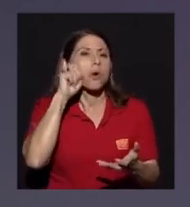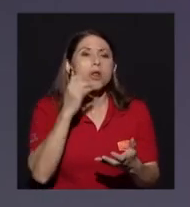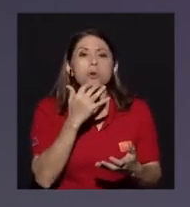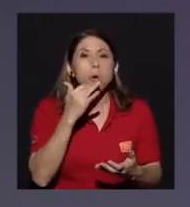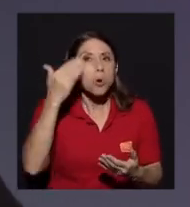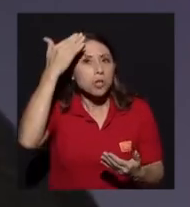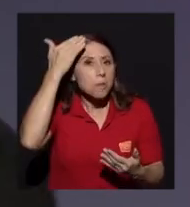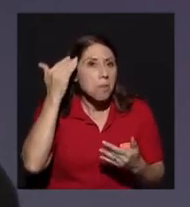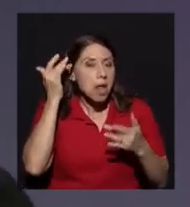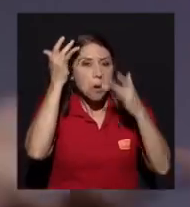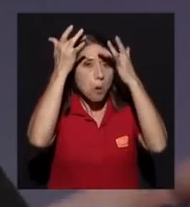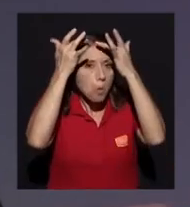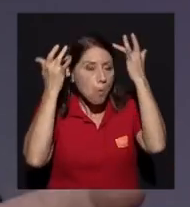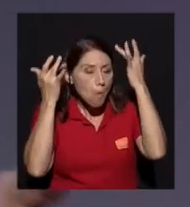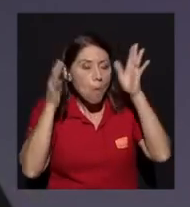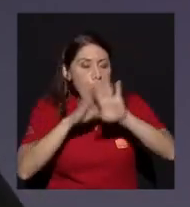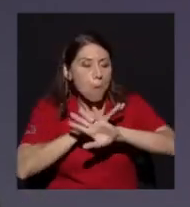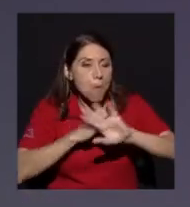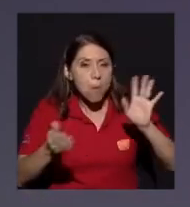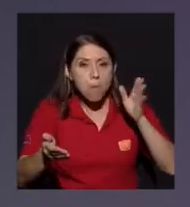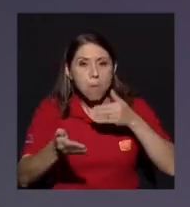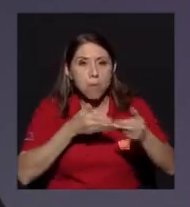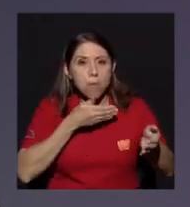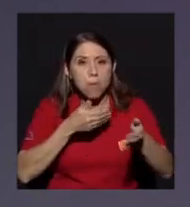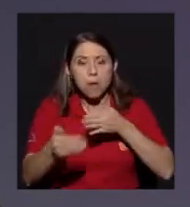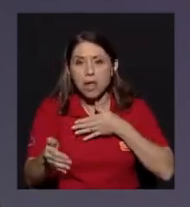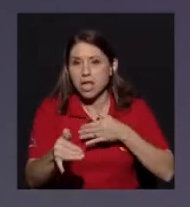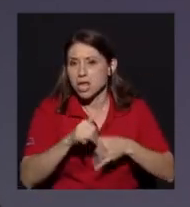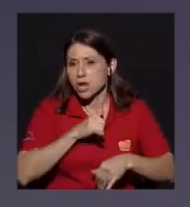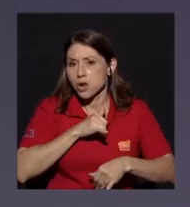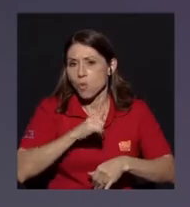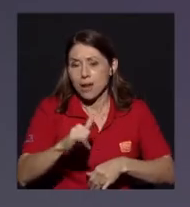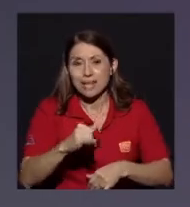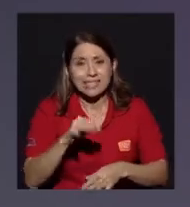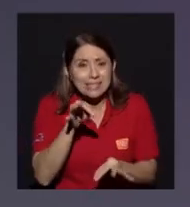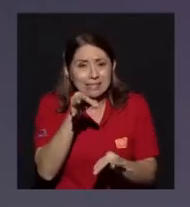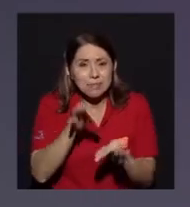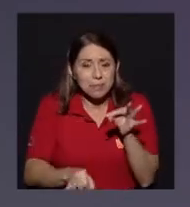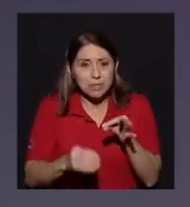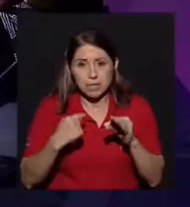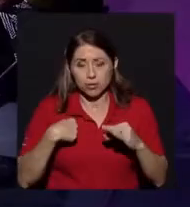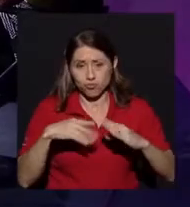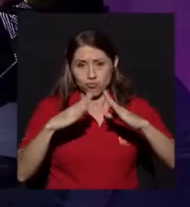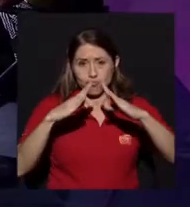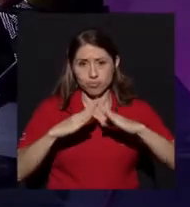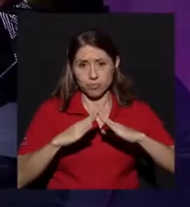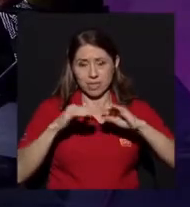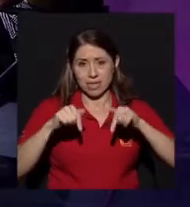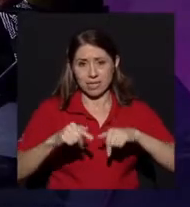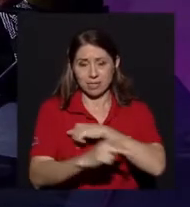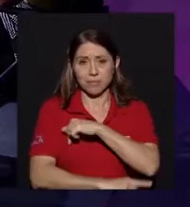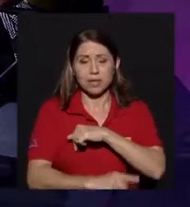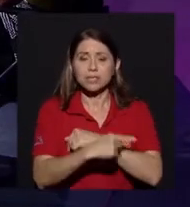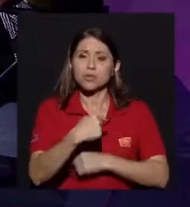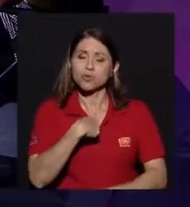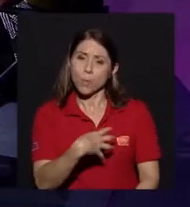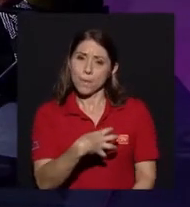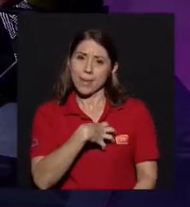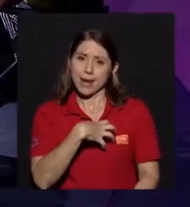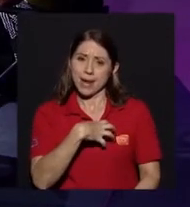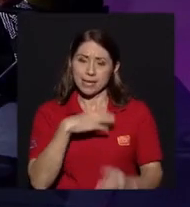tengo pelo igual simplemente por el hecho de ser ciudadano de este país merezco la atención